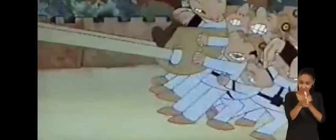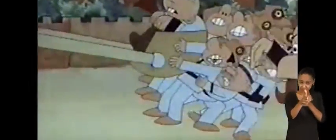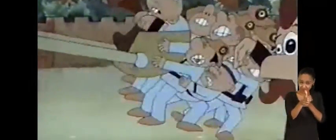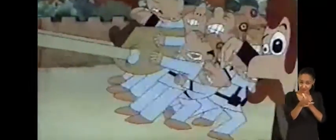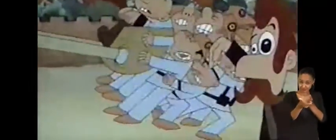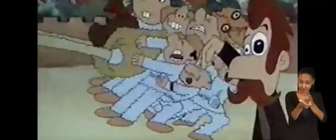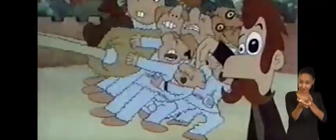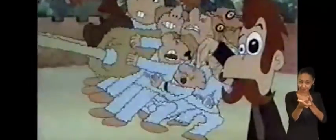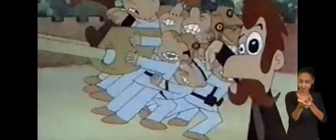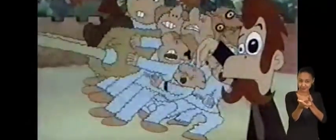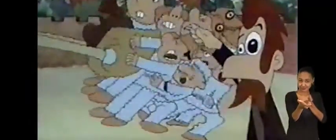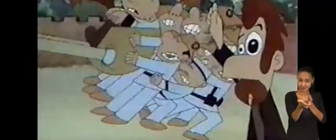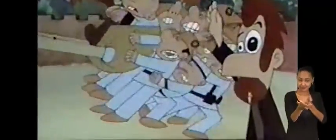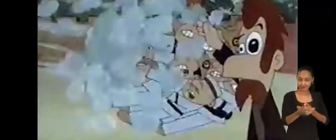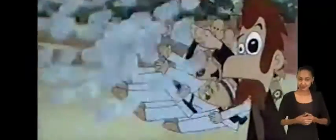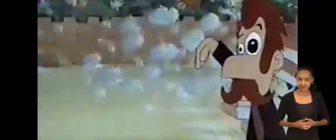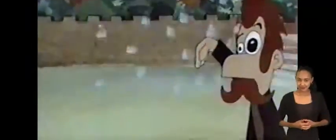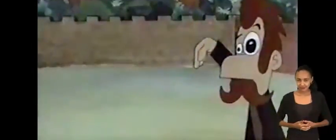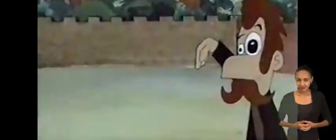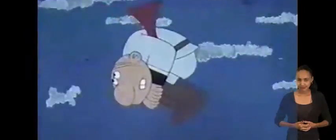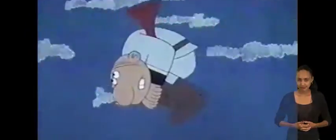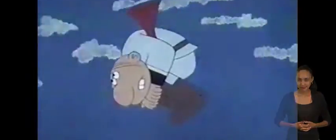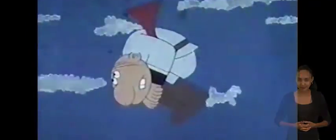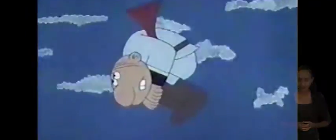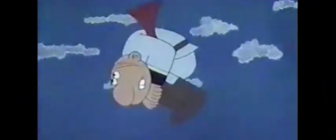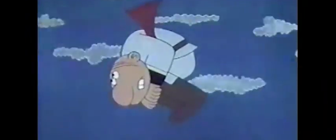¡Apunten! ¡Soltarlo!